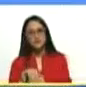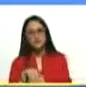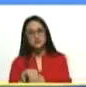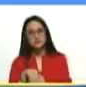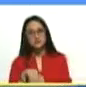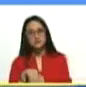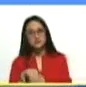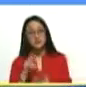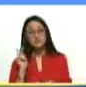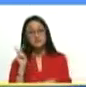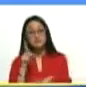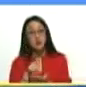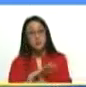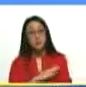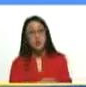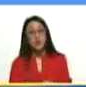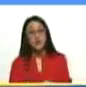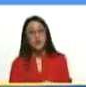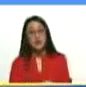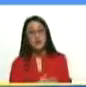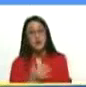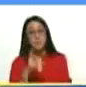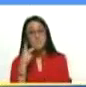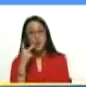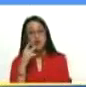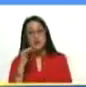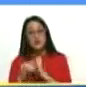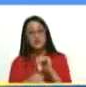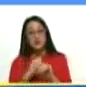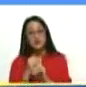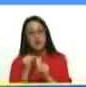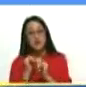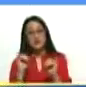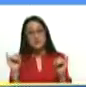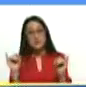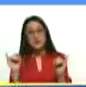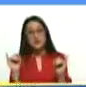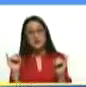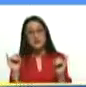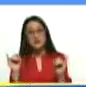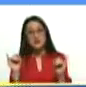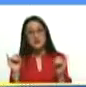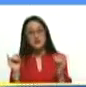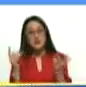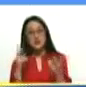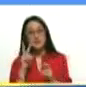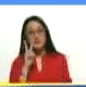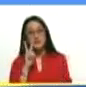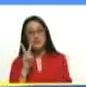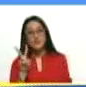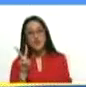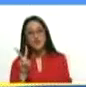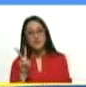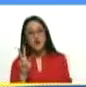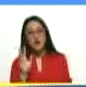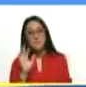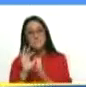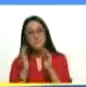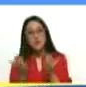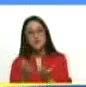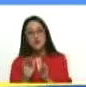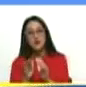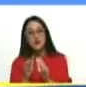y al llegar al poder vamos a tener una política internacional independiente, soberana, con una visión de geopolítica mundial